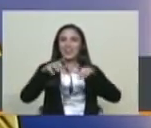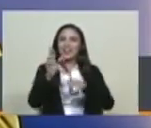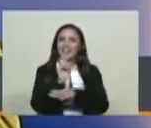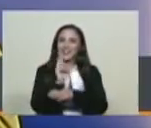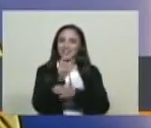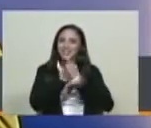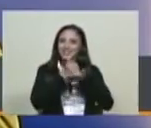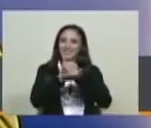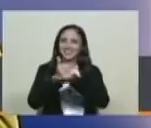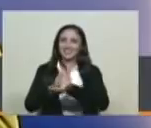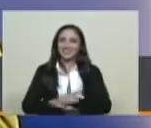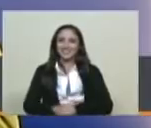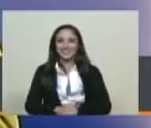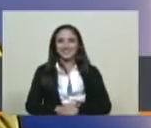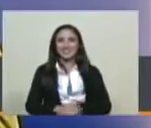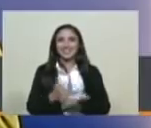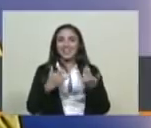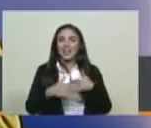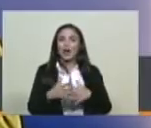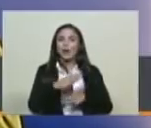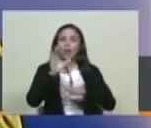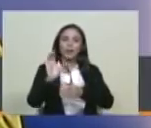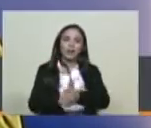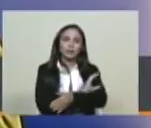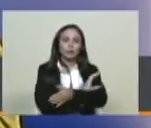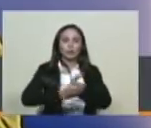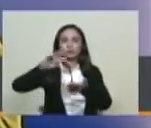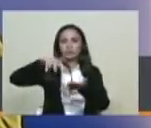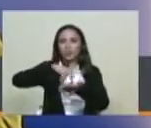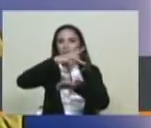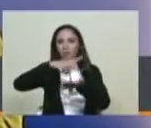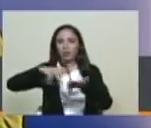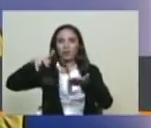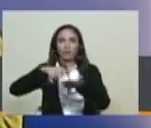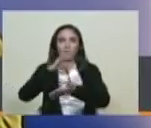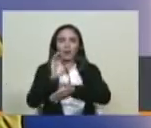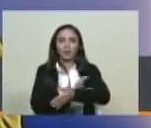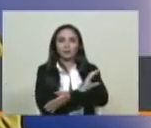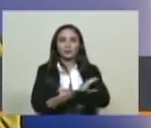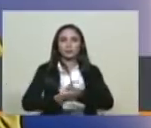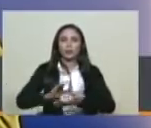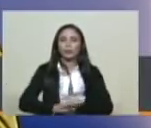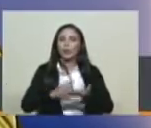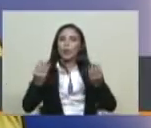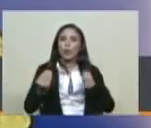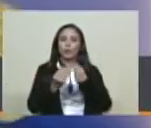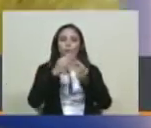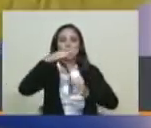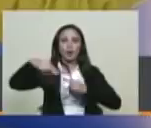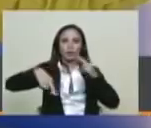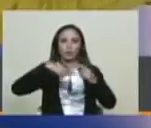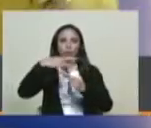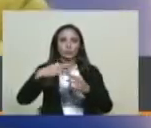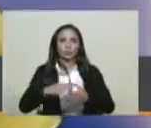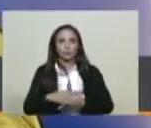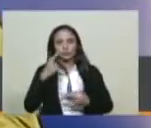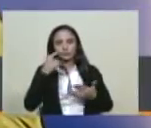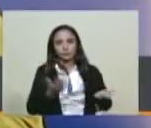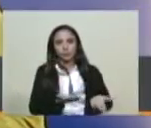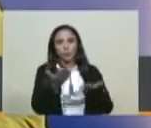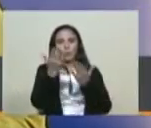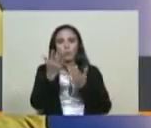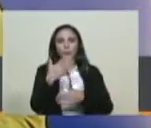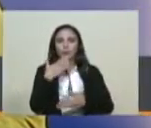Hospital de Pariata y ahora nos vamos a cantar y bailar la canción Himno de la Revolución Indestructible. Música,